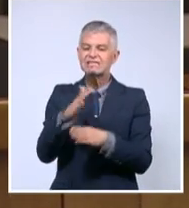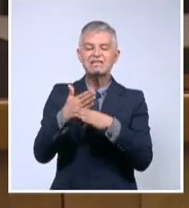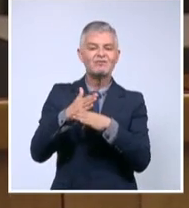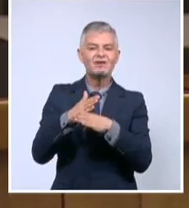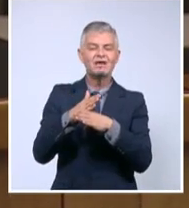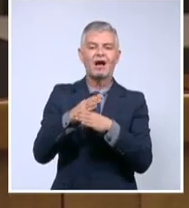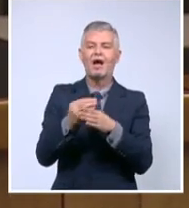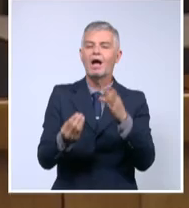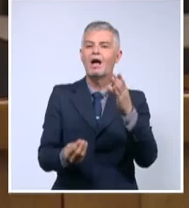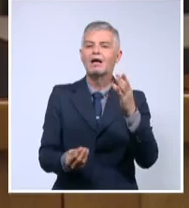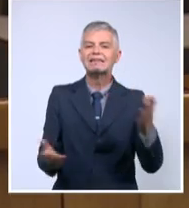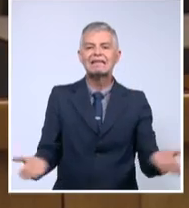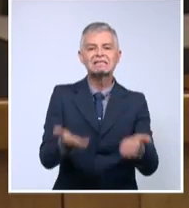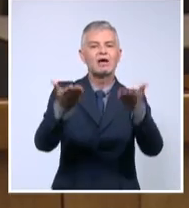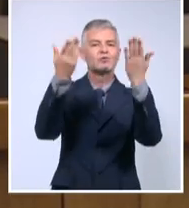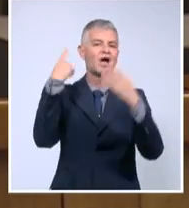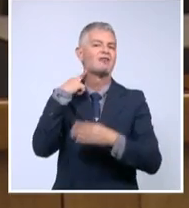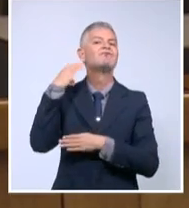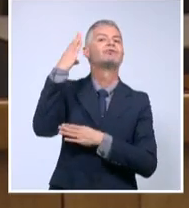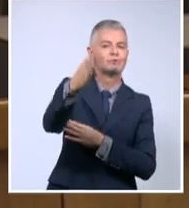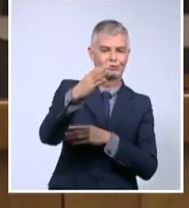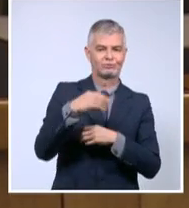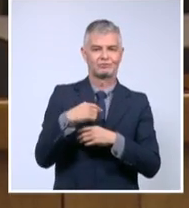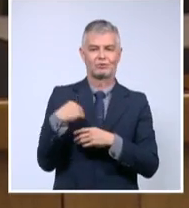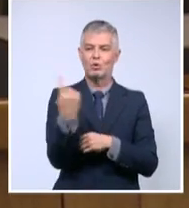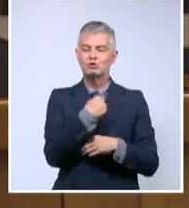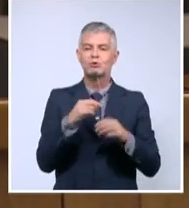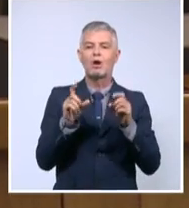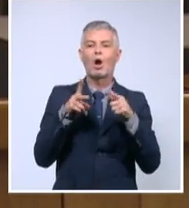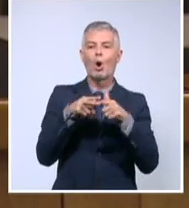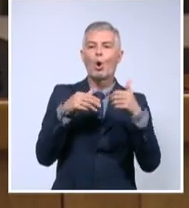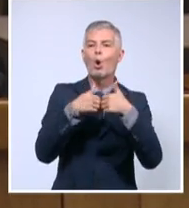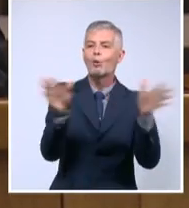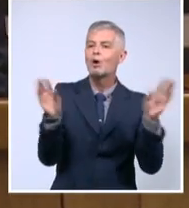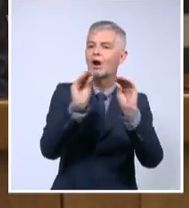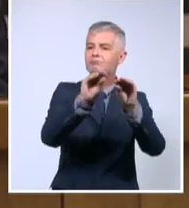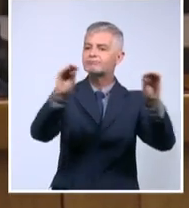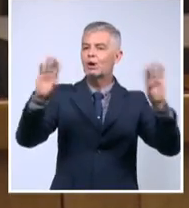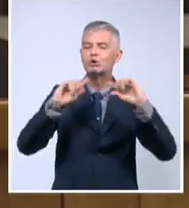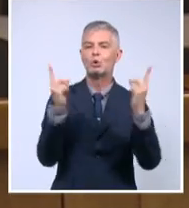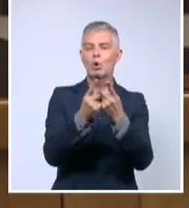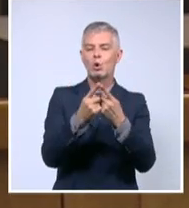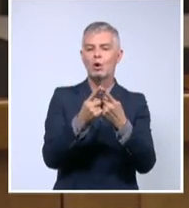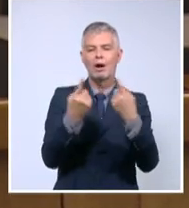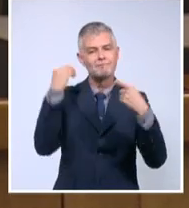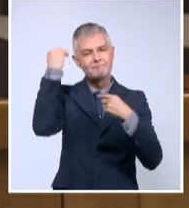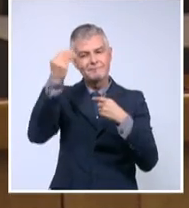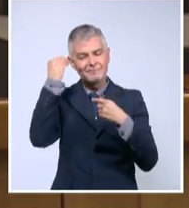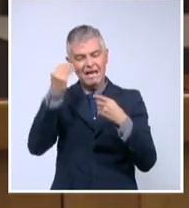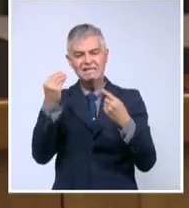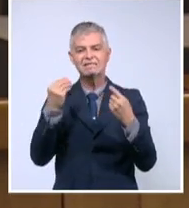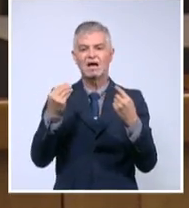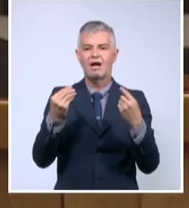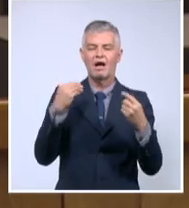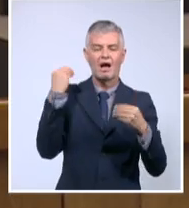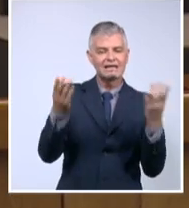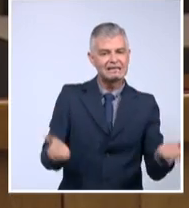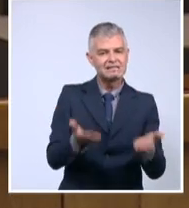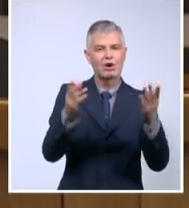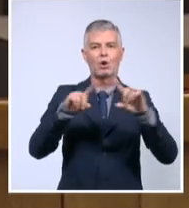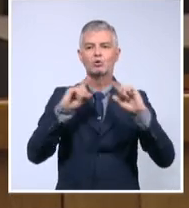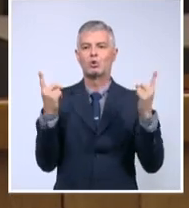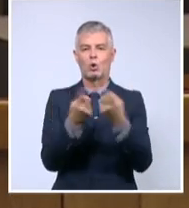futuro. Los convocamos a seguir pensando y actuando como país para afianzar la certeza de